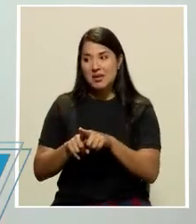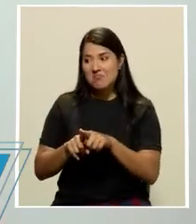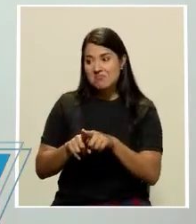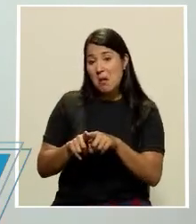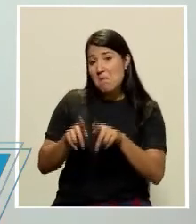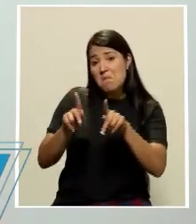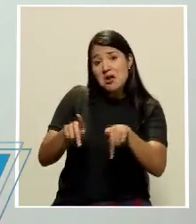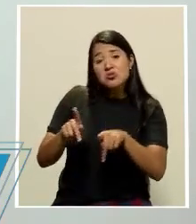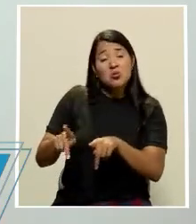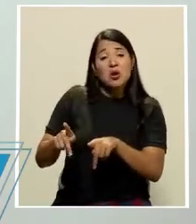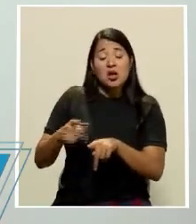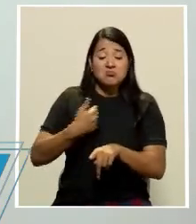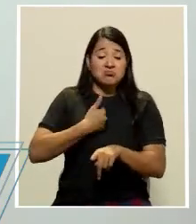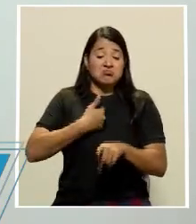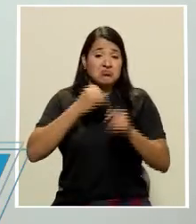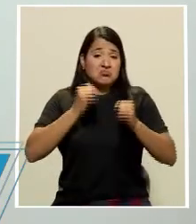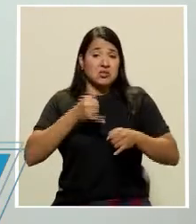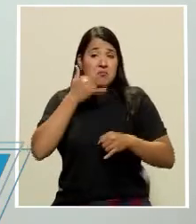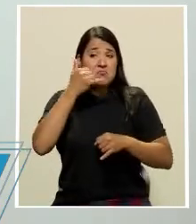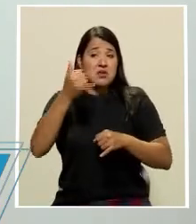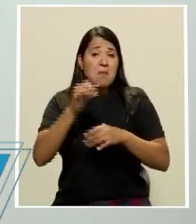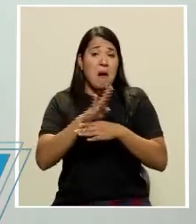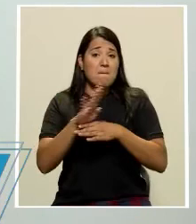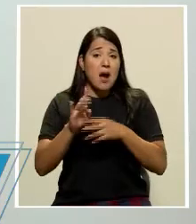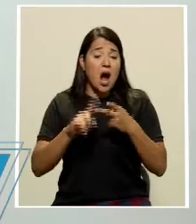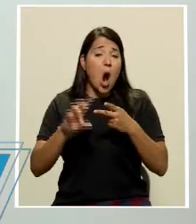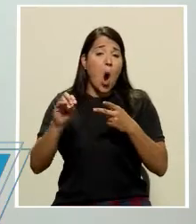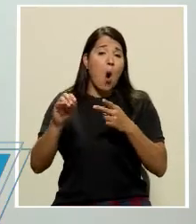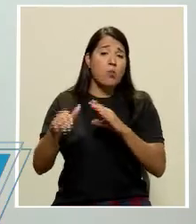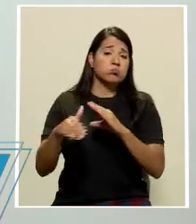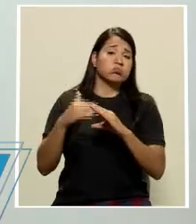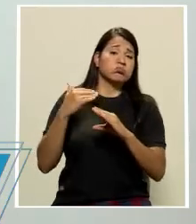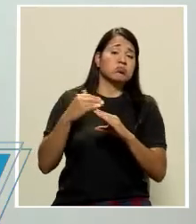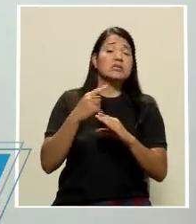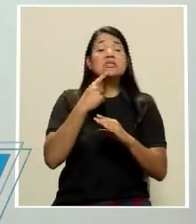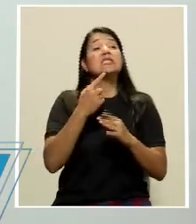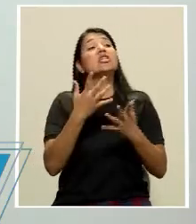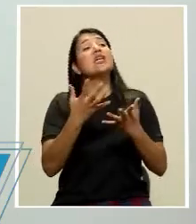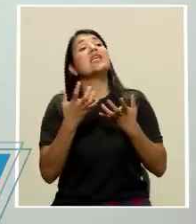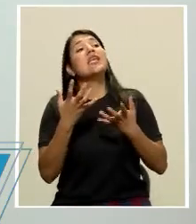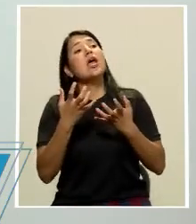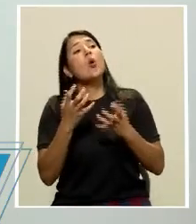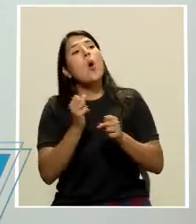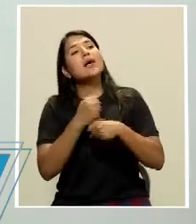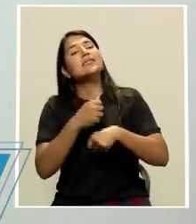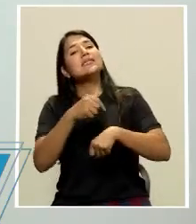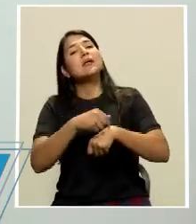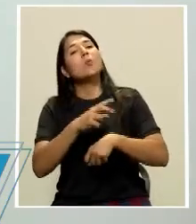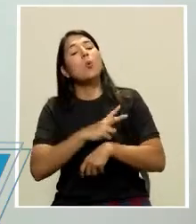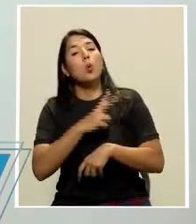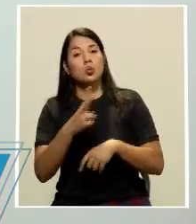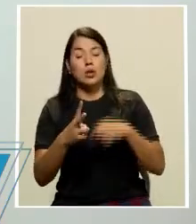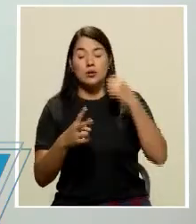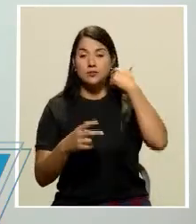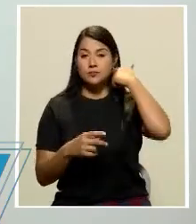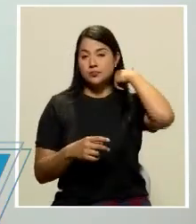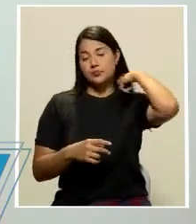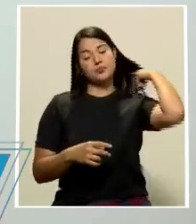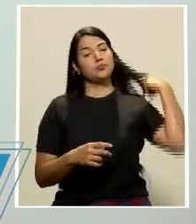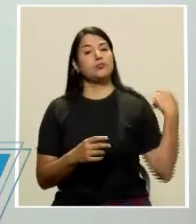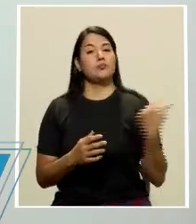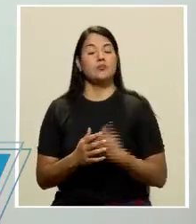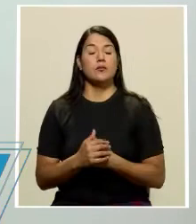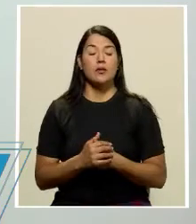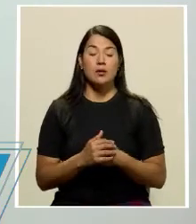individual llaman al banco o nos escriben diciendo que quieren hacer algunas horas de voluntariado.